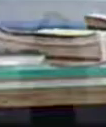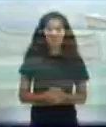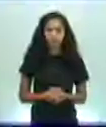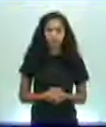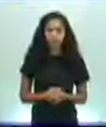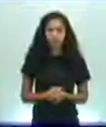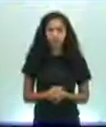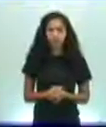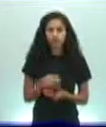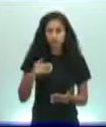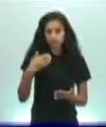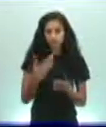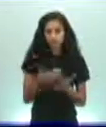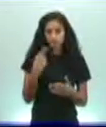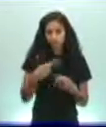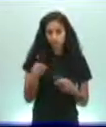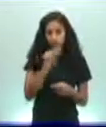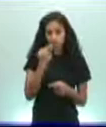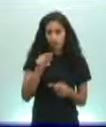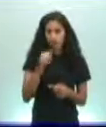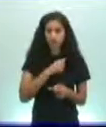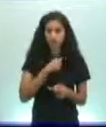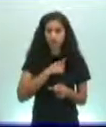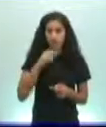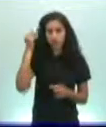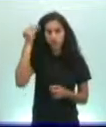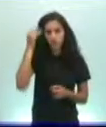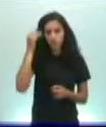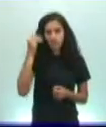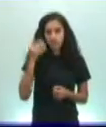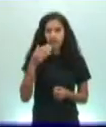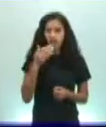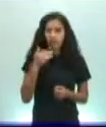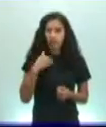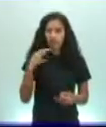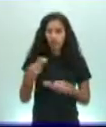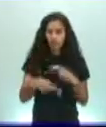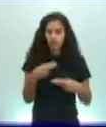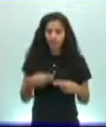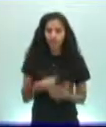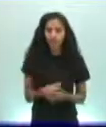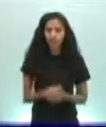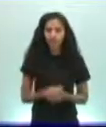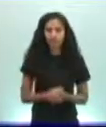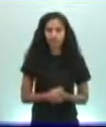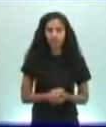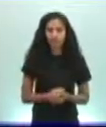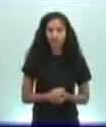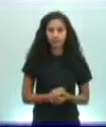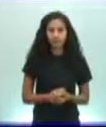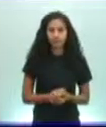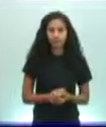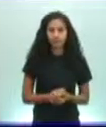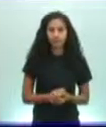Te traigo otro ejercicio y quiero que analices de qué operación estamos hablando.